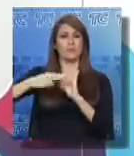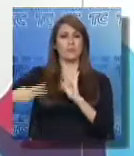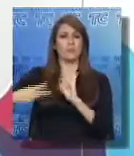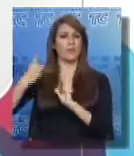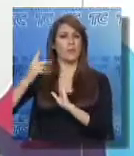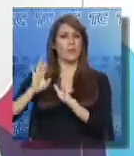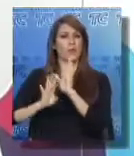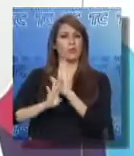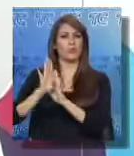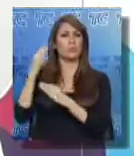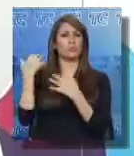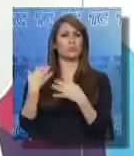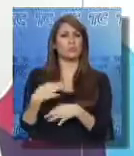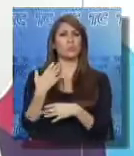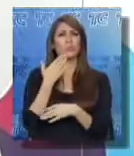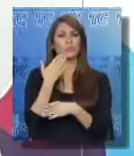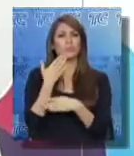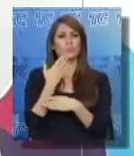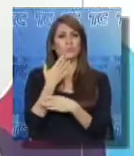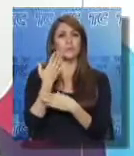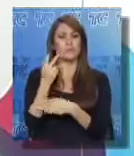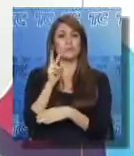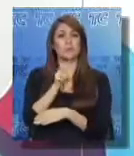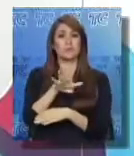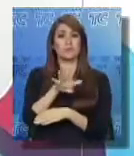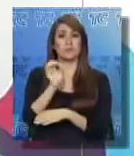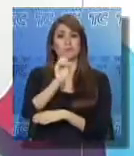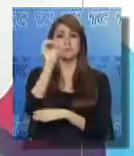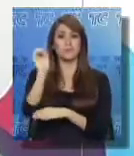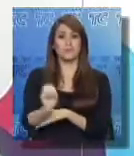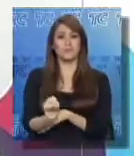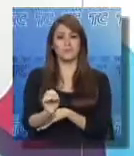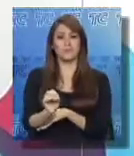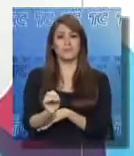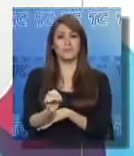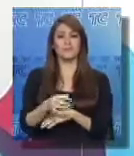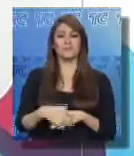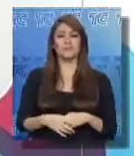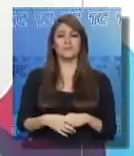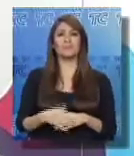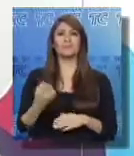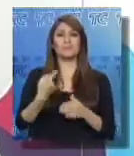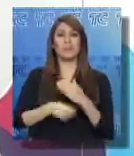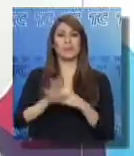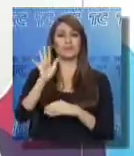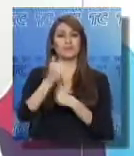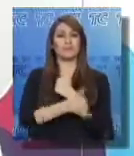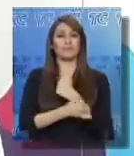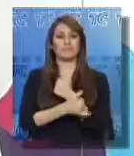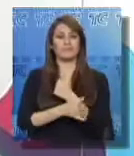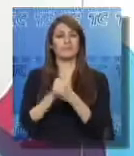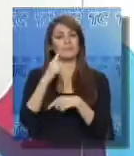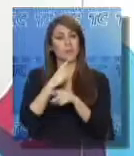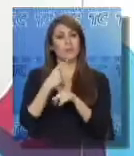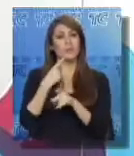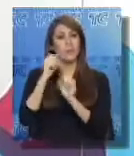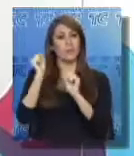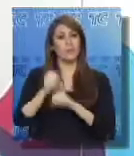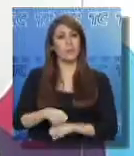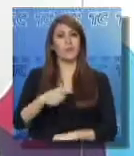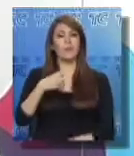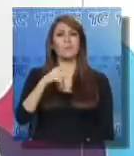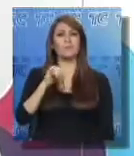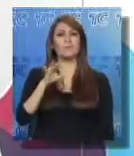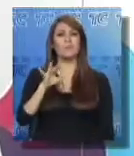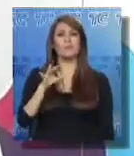científico-tecnológico genera el 25% del PIB de Beijing. Y vale la pena señalar que el PIB de